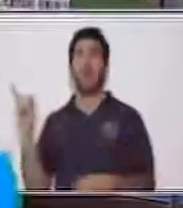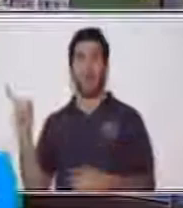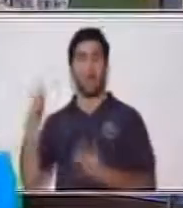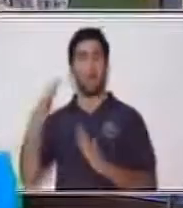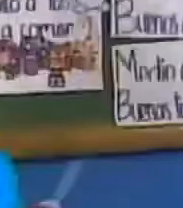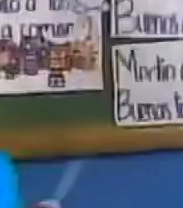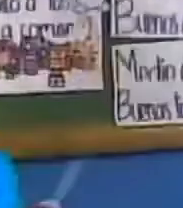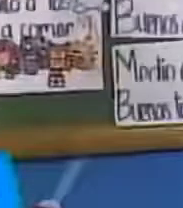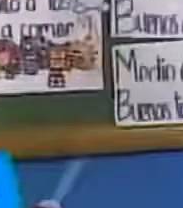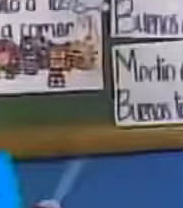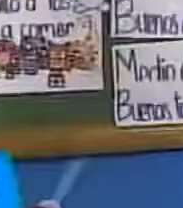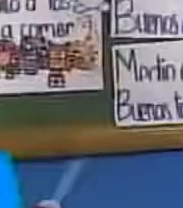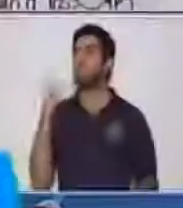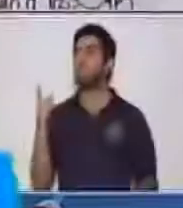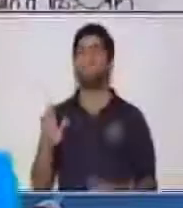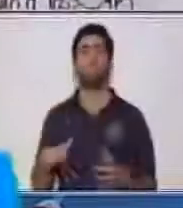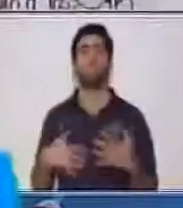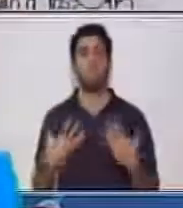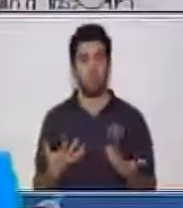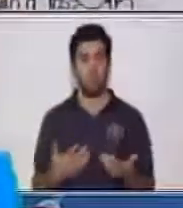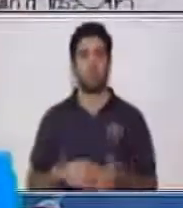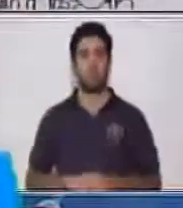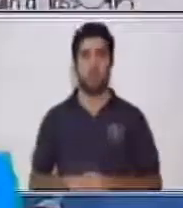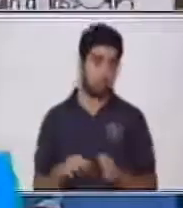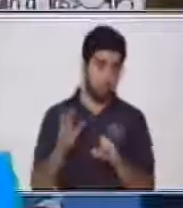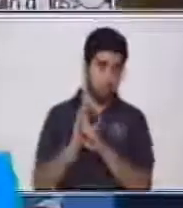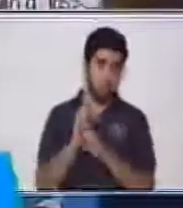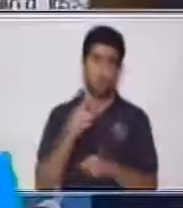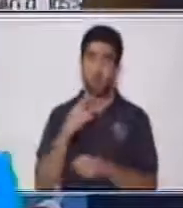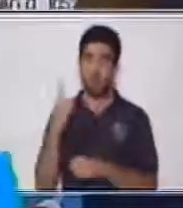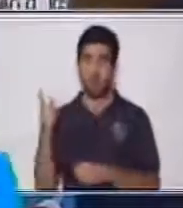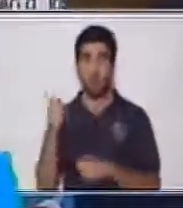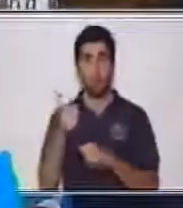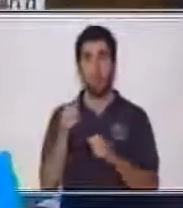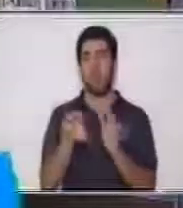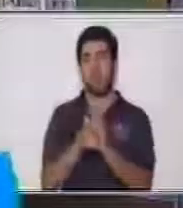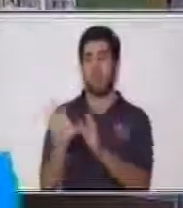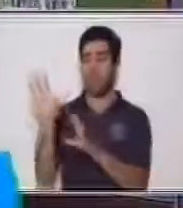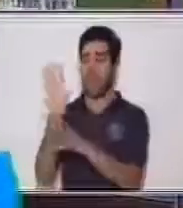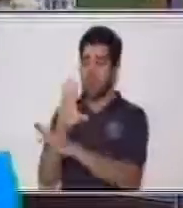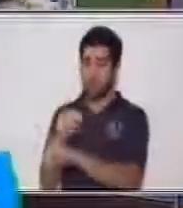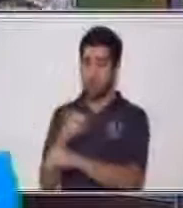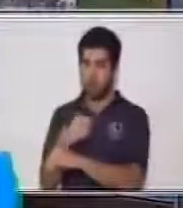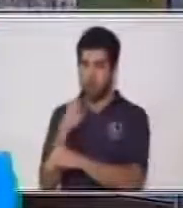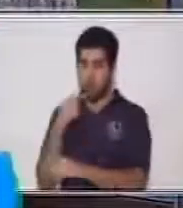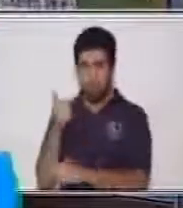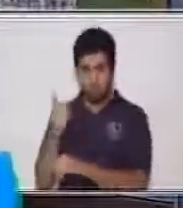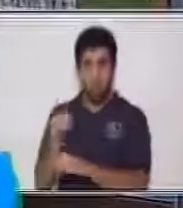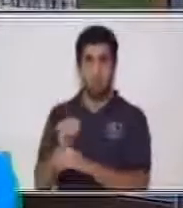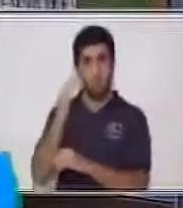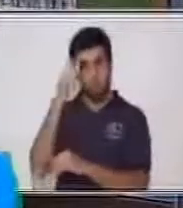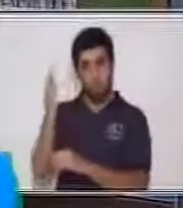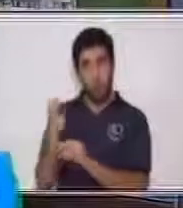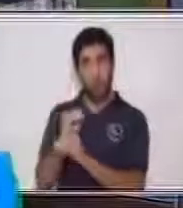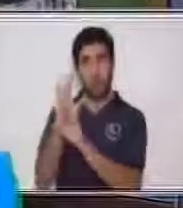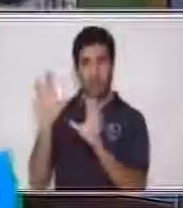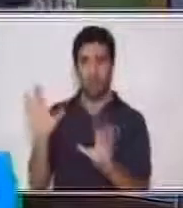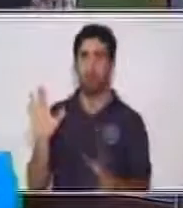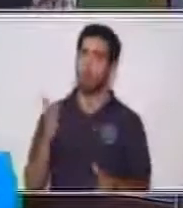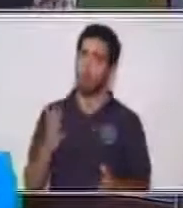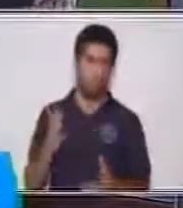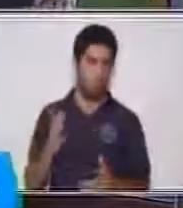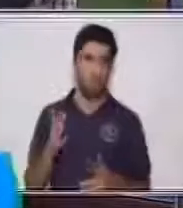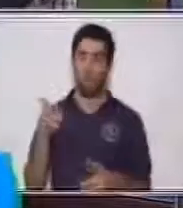Excelente. ¿Será que vamos a decir buenos días cuando sea de noche? No, ¿verdad? En la noche nosotros vamos